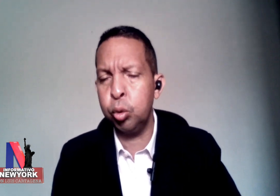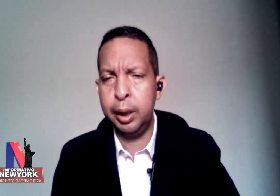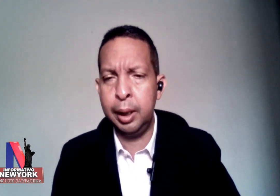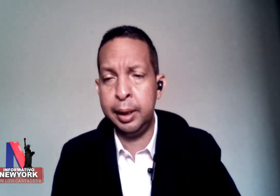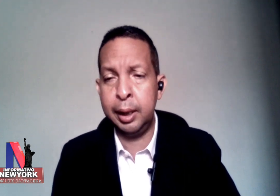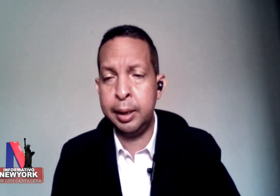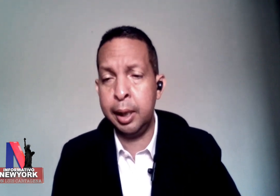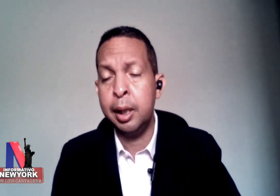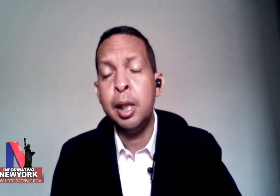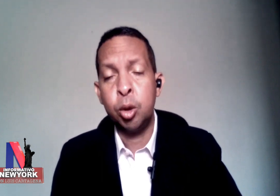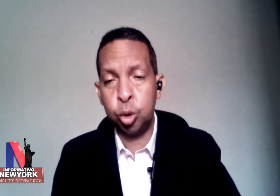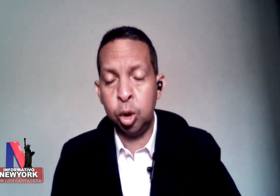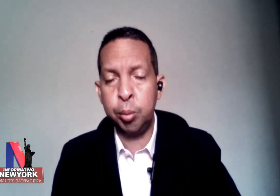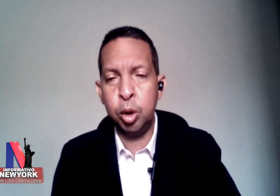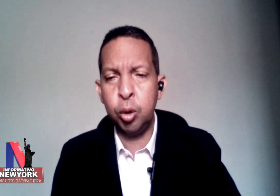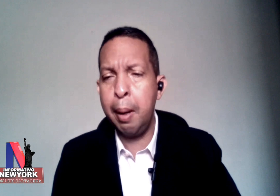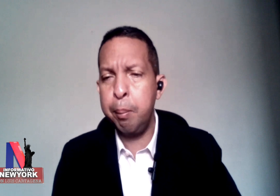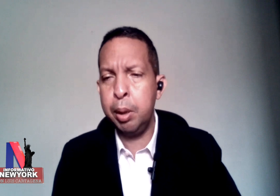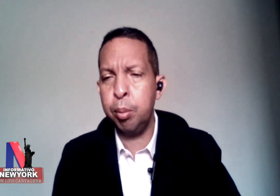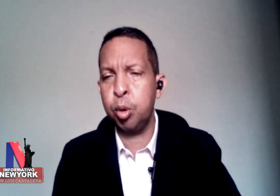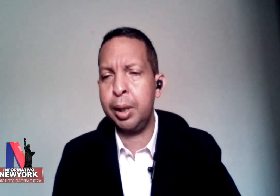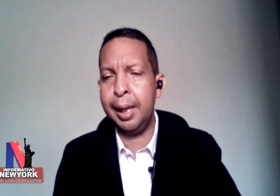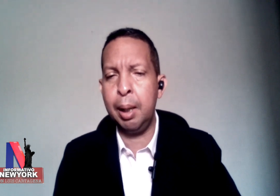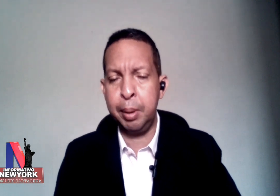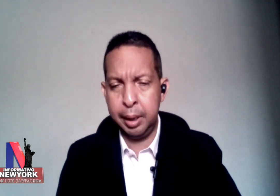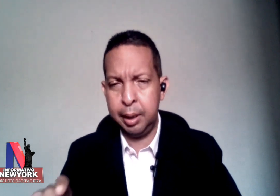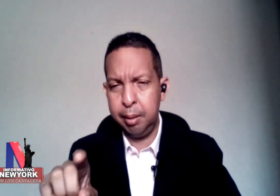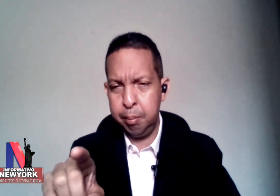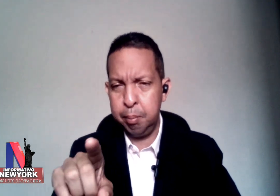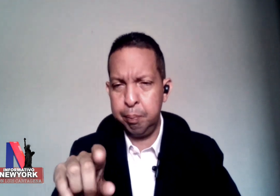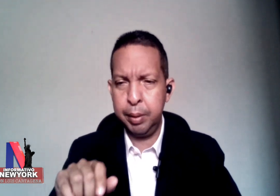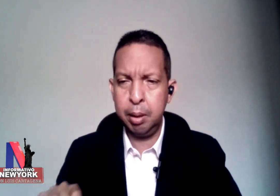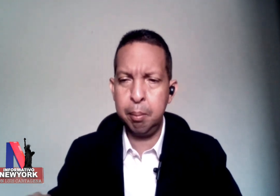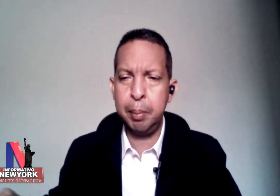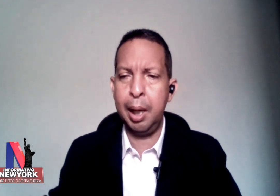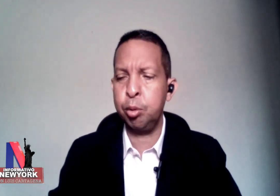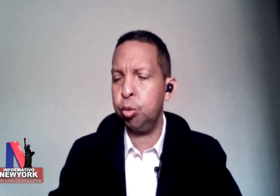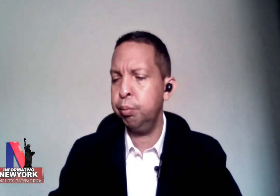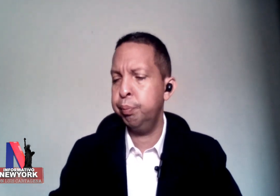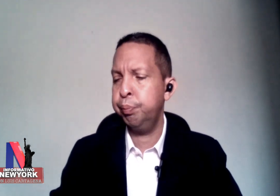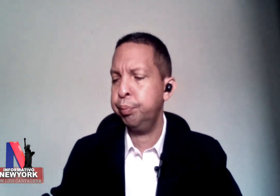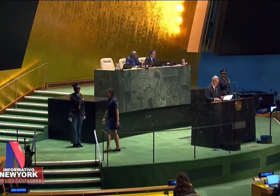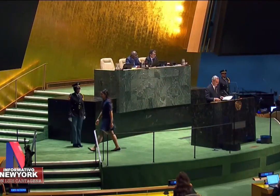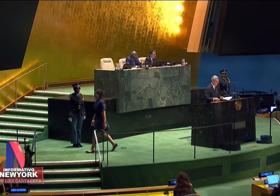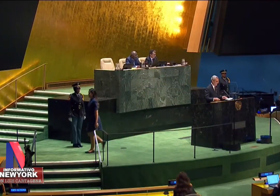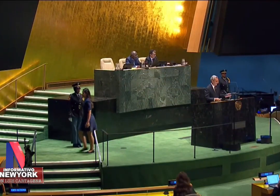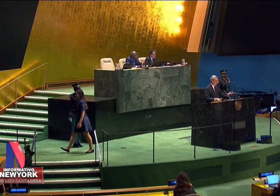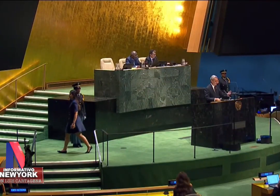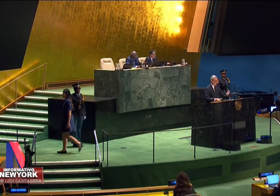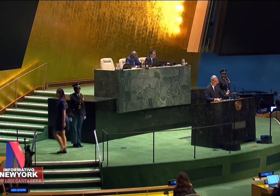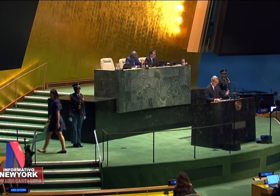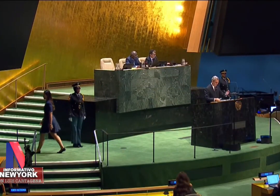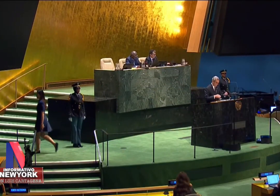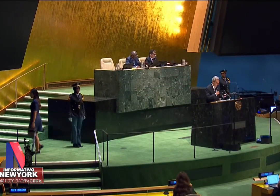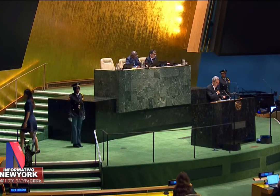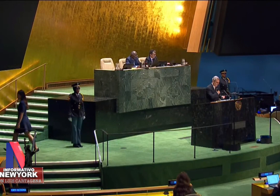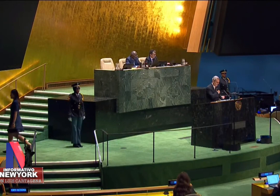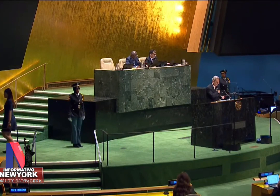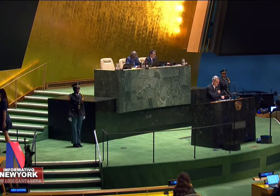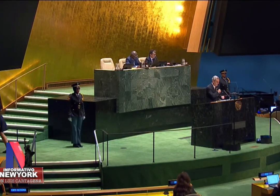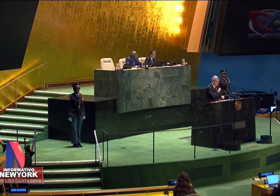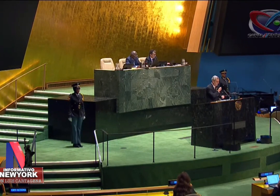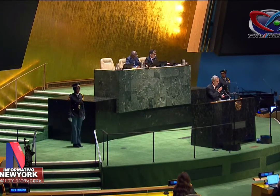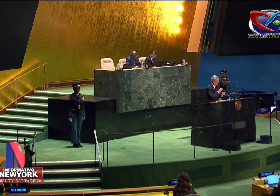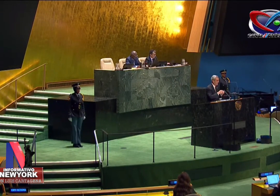en la ONU, en el día de ayer, que usted lo vio en vivo por Canal América. Veamos. Hacer uso de la palabra al